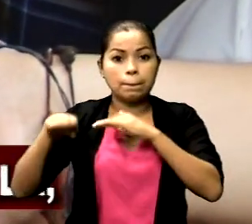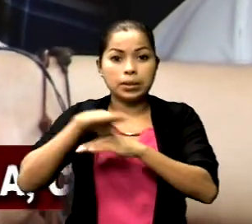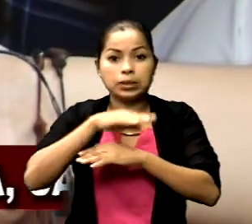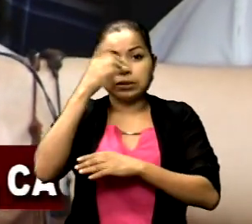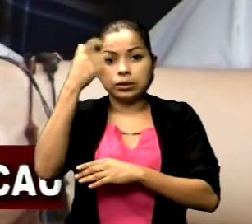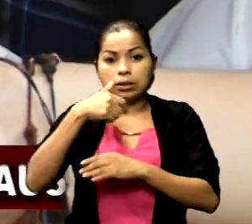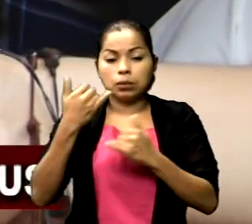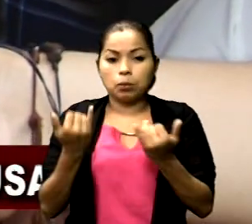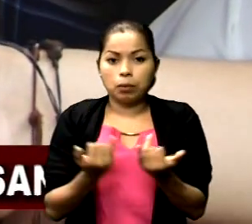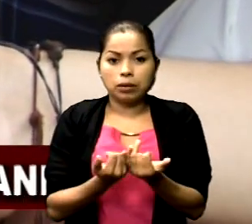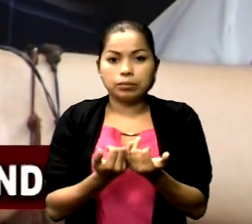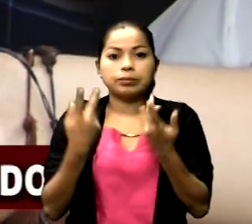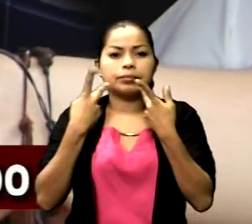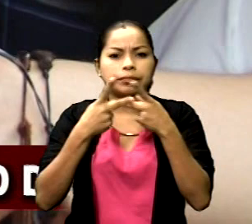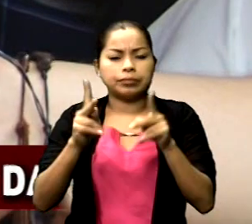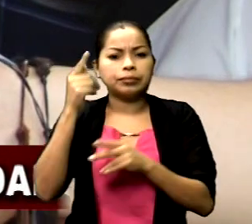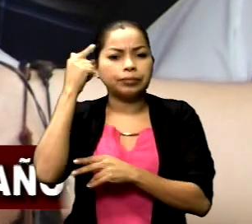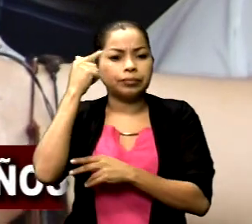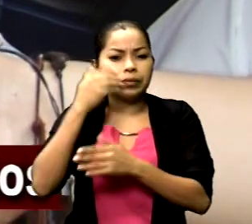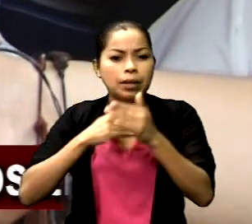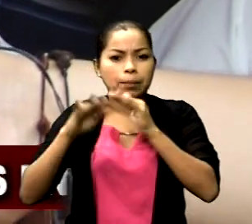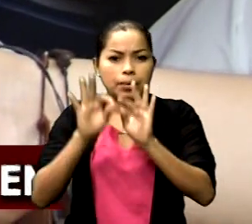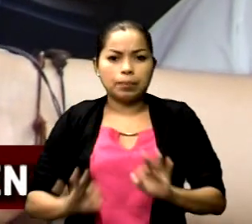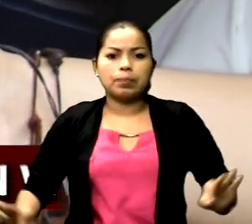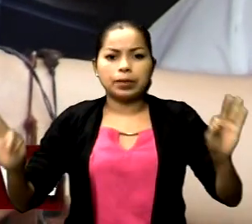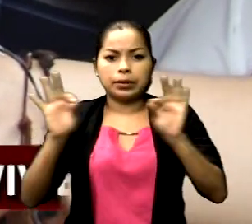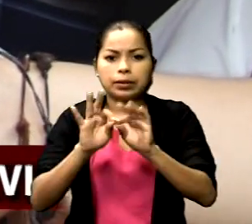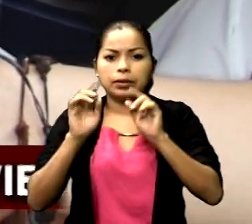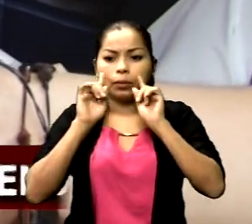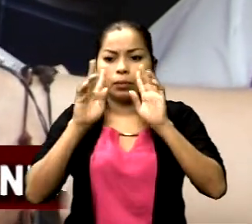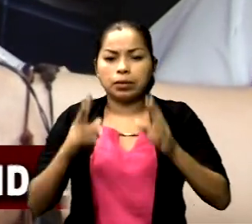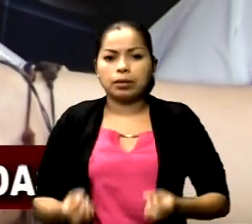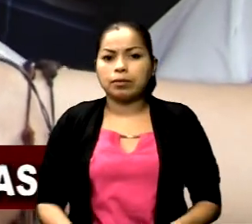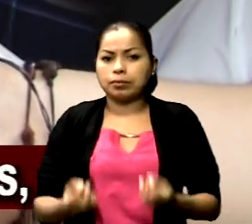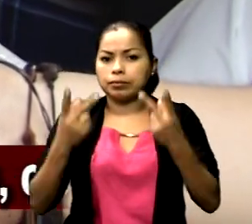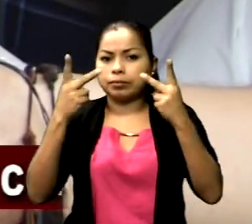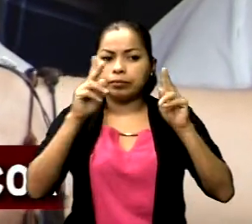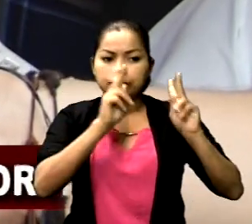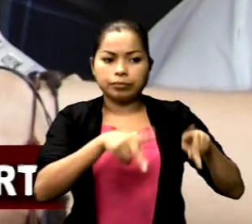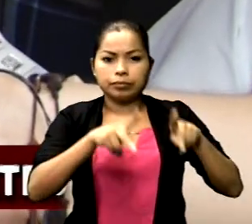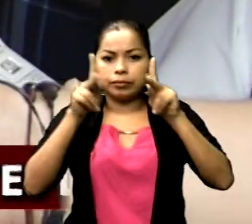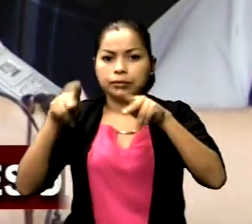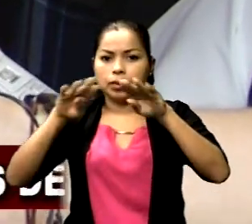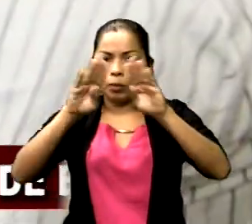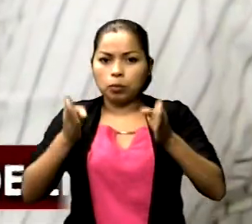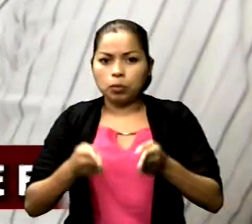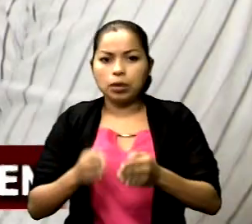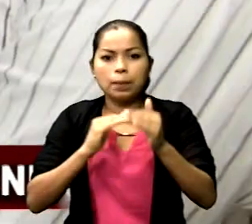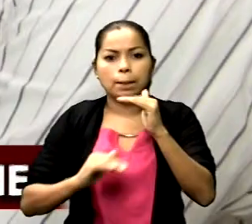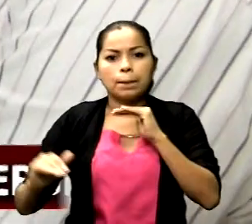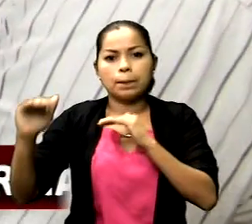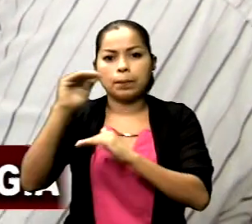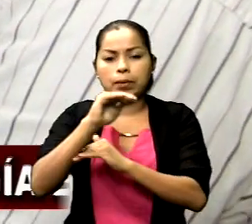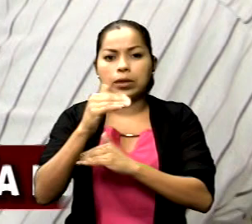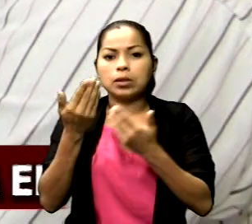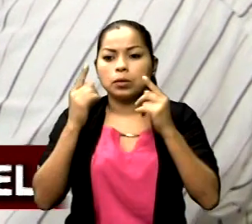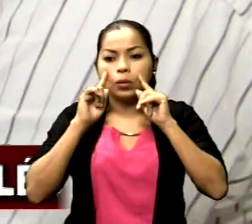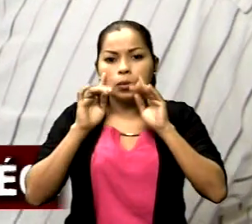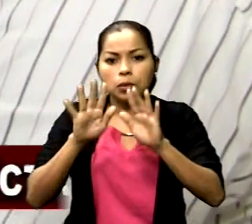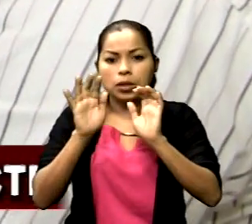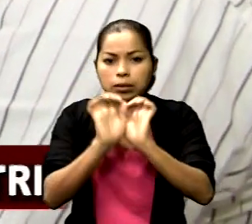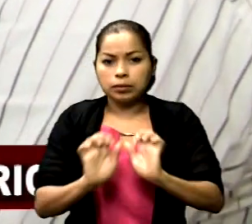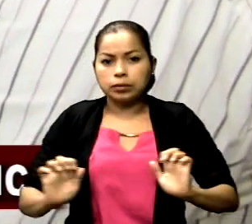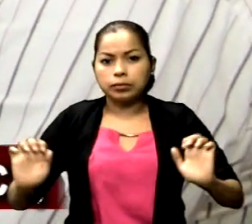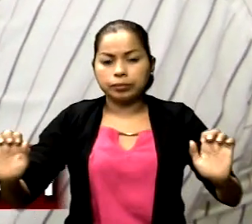a la vez, pues, pero creemos que lo fundamental es la protección de la vida humana, la protección de las mujeres en particular, la protección